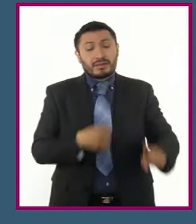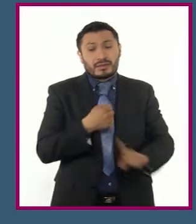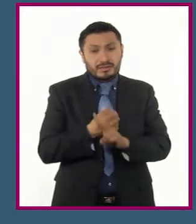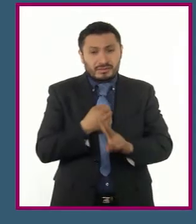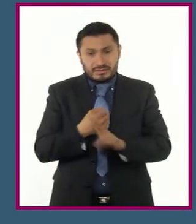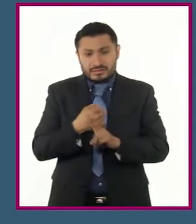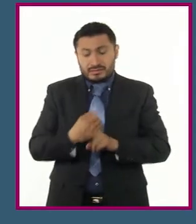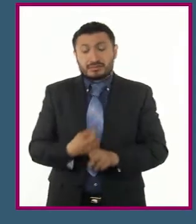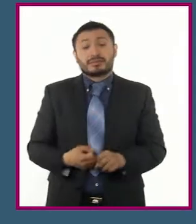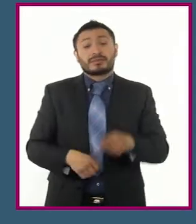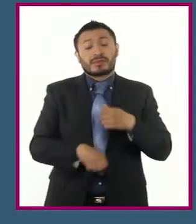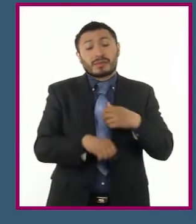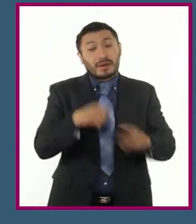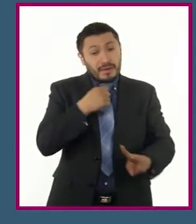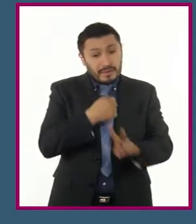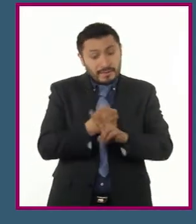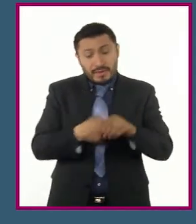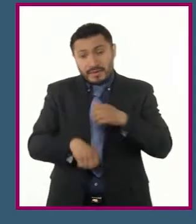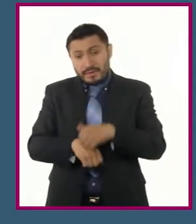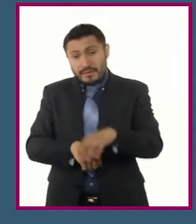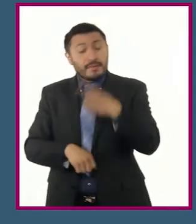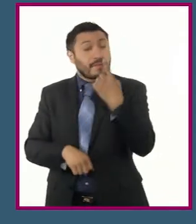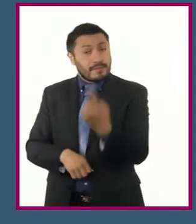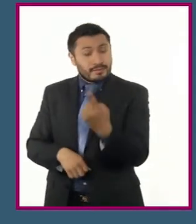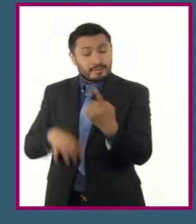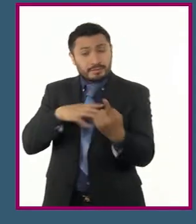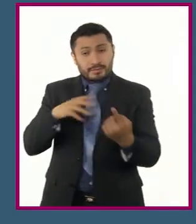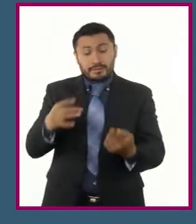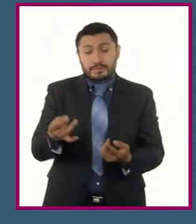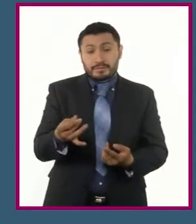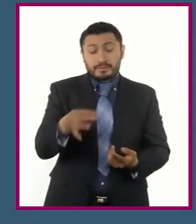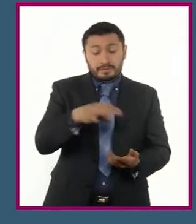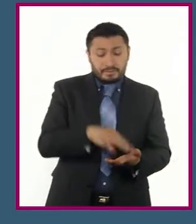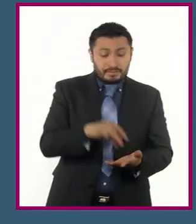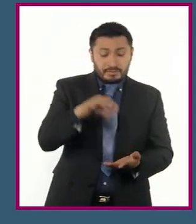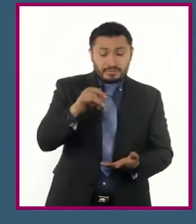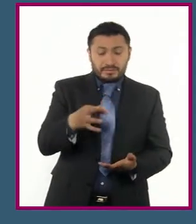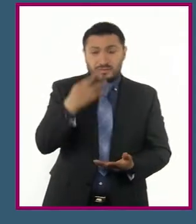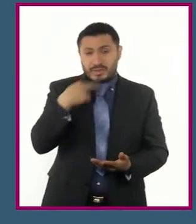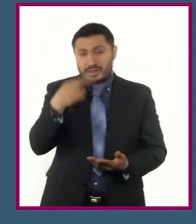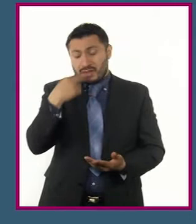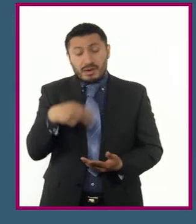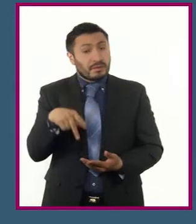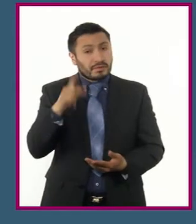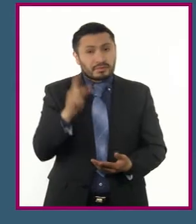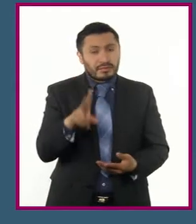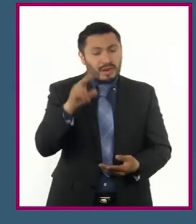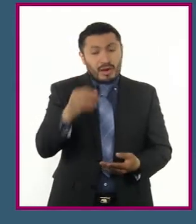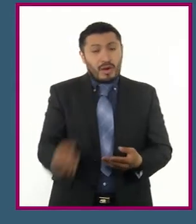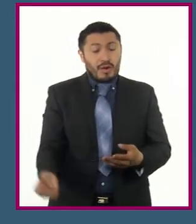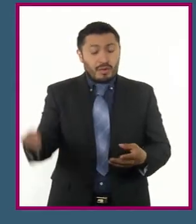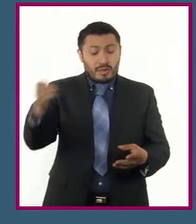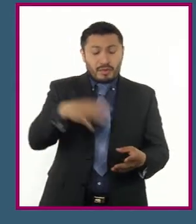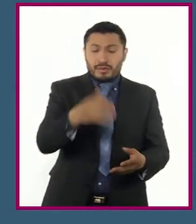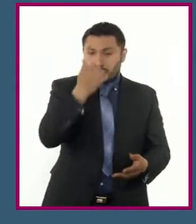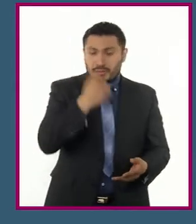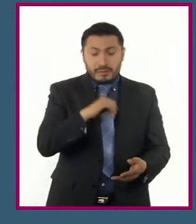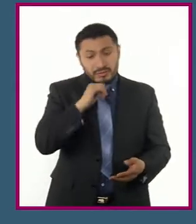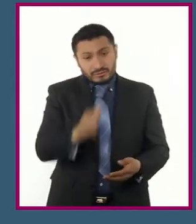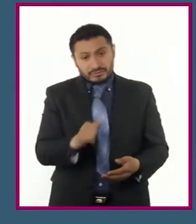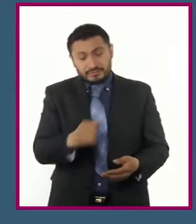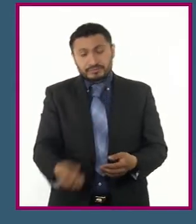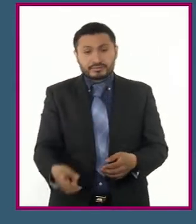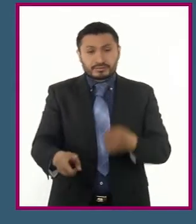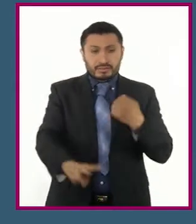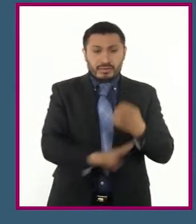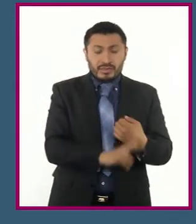En el vaso 1 se coloca una pizca de colorante vegetal rojo, pero no se le agrega azúcar. En el